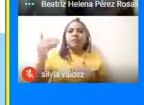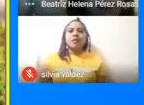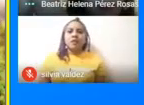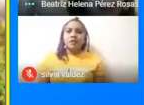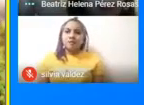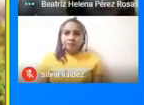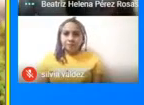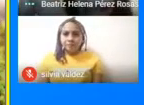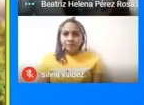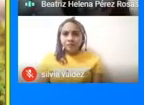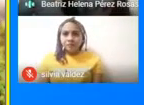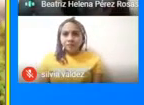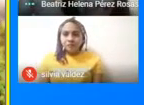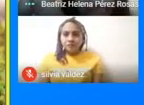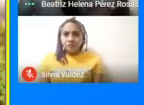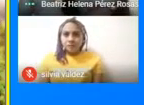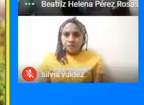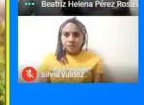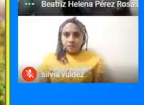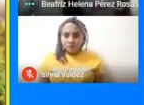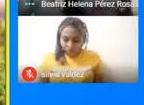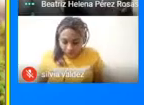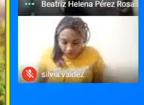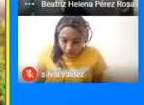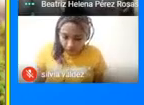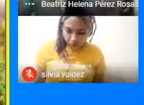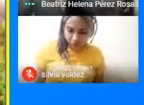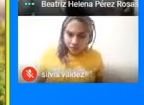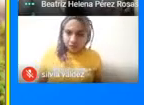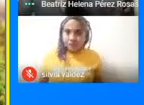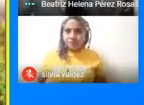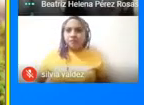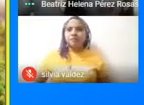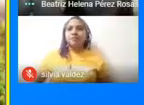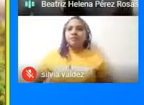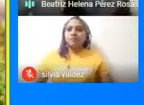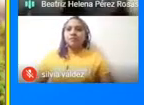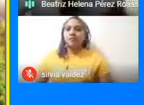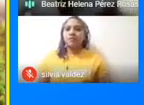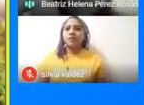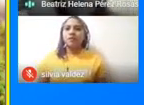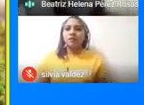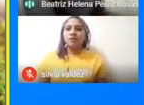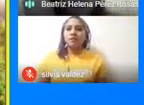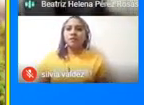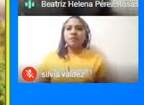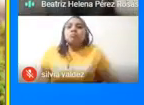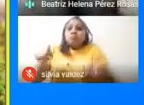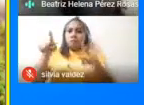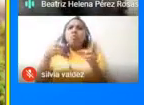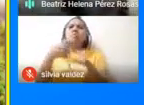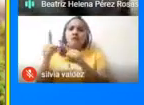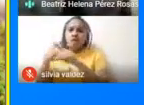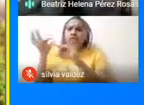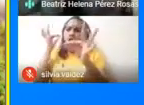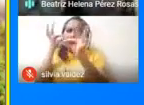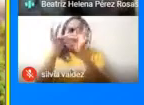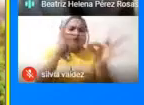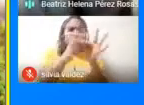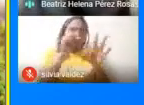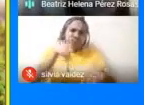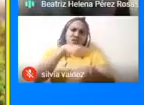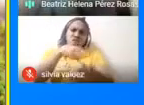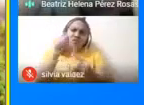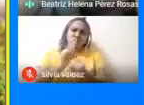Siguiente. Y pues hay diferentes enfoques, en esto no me voy a demorar